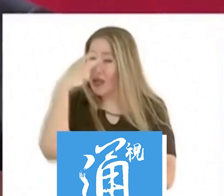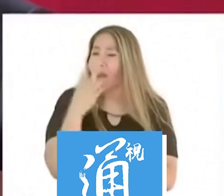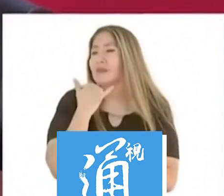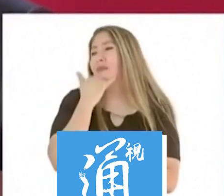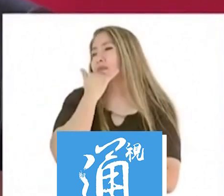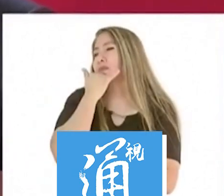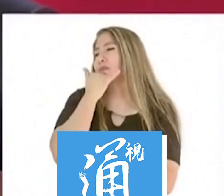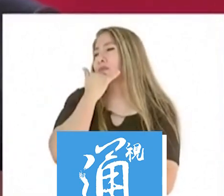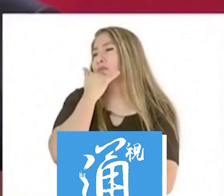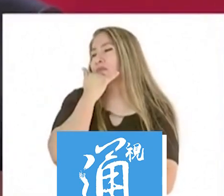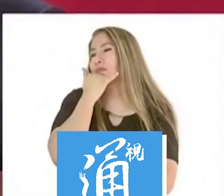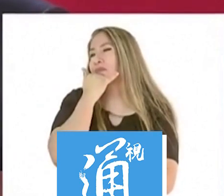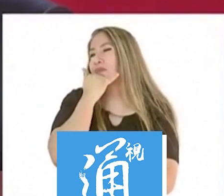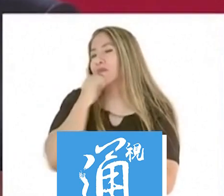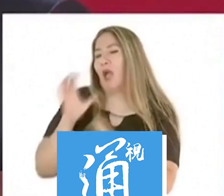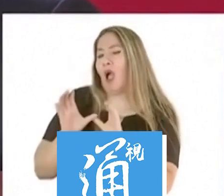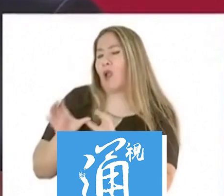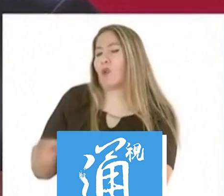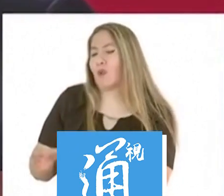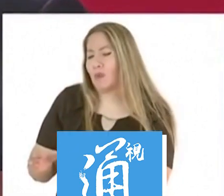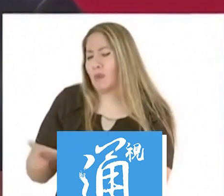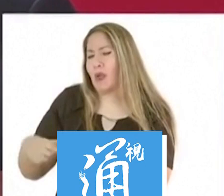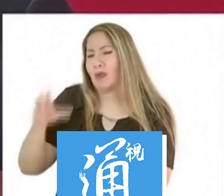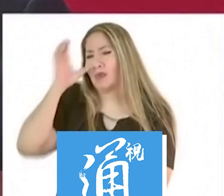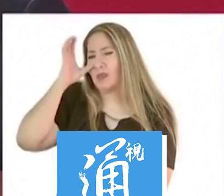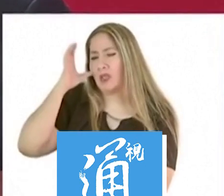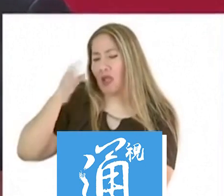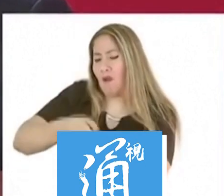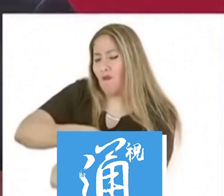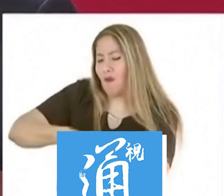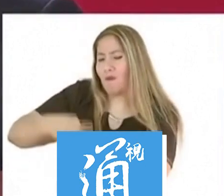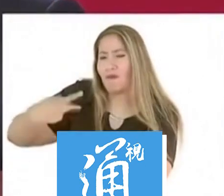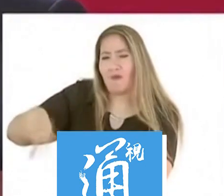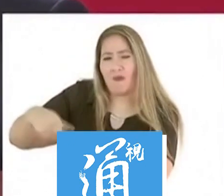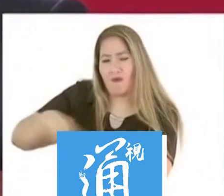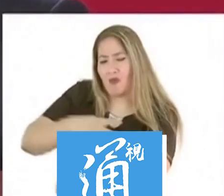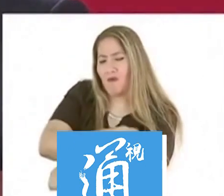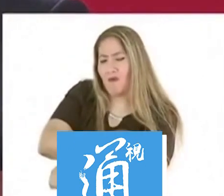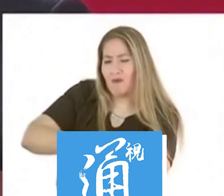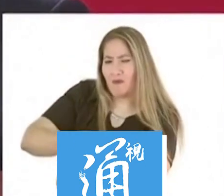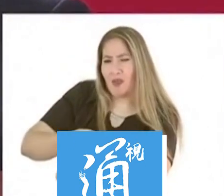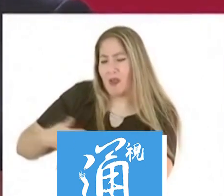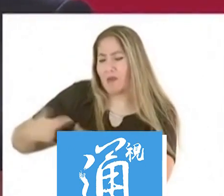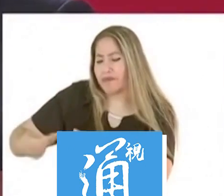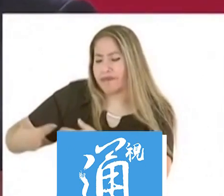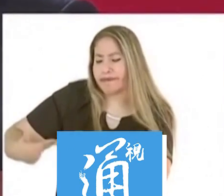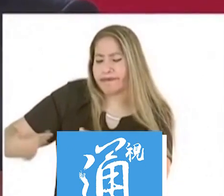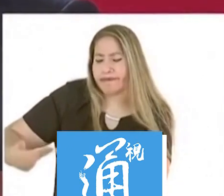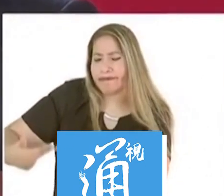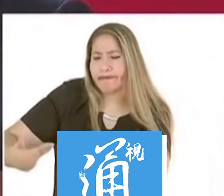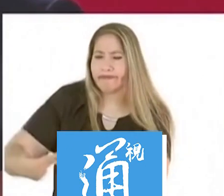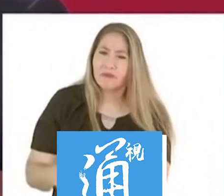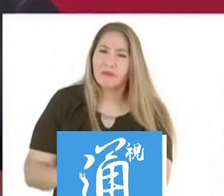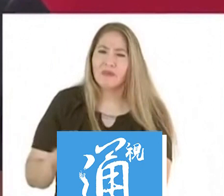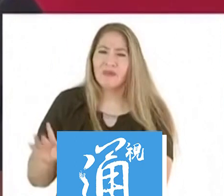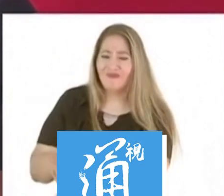pide perdón a los familiares de las víctimas de la represión